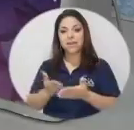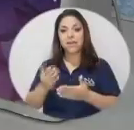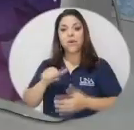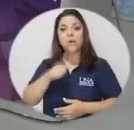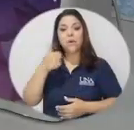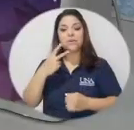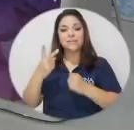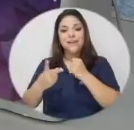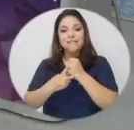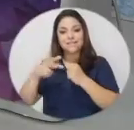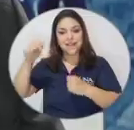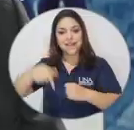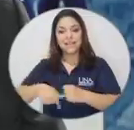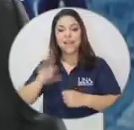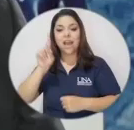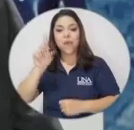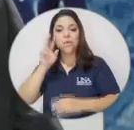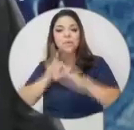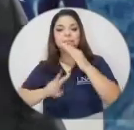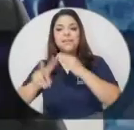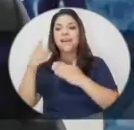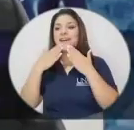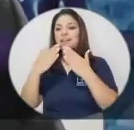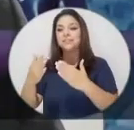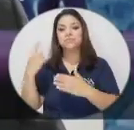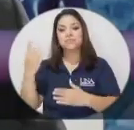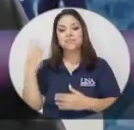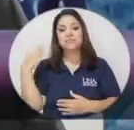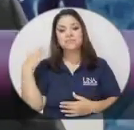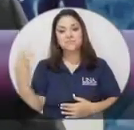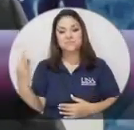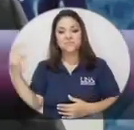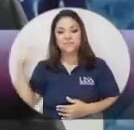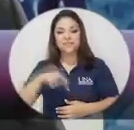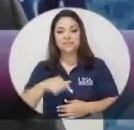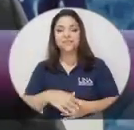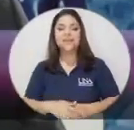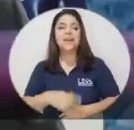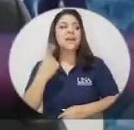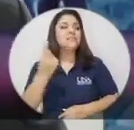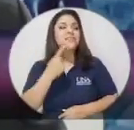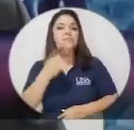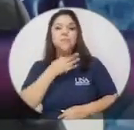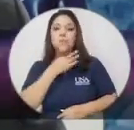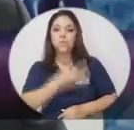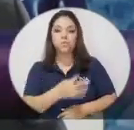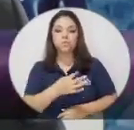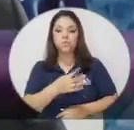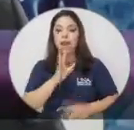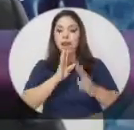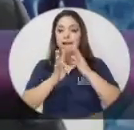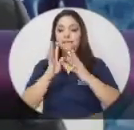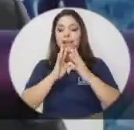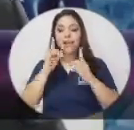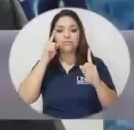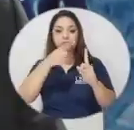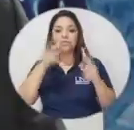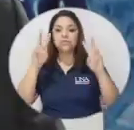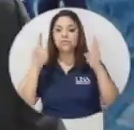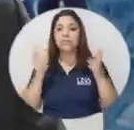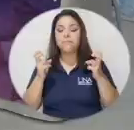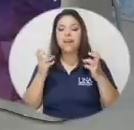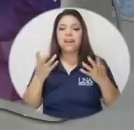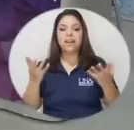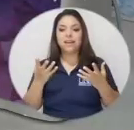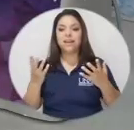Gracias por siempre atender a nuestro llamado. Siempre un gusto para hablar de un tema que es fundamental en las relaciones internacionales